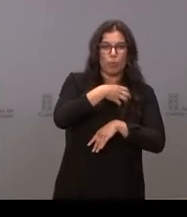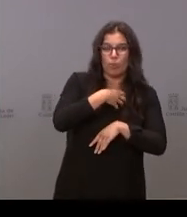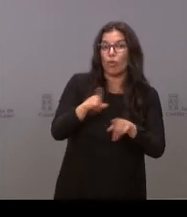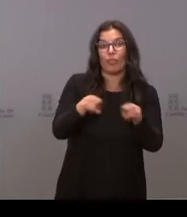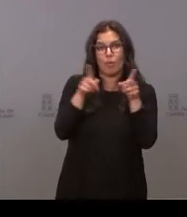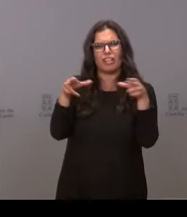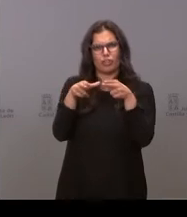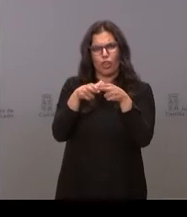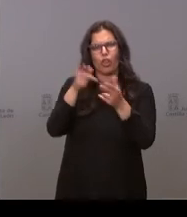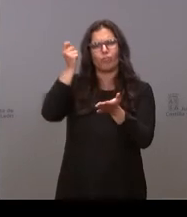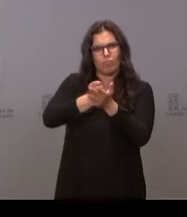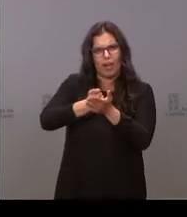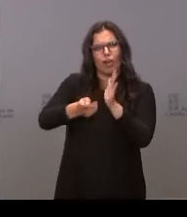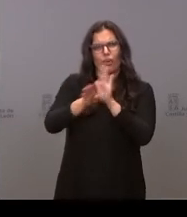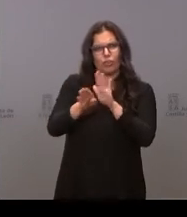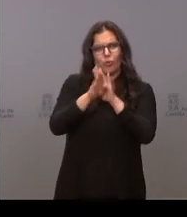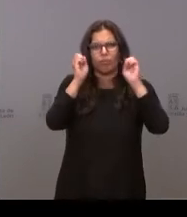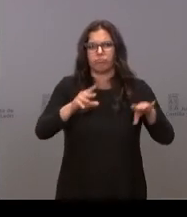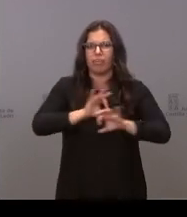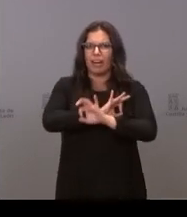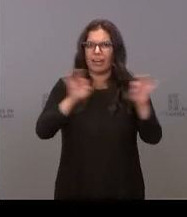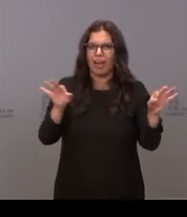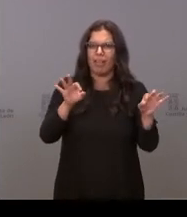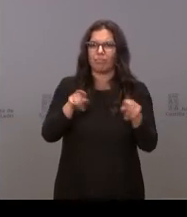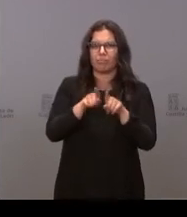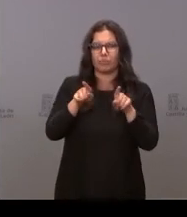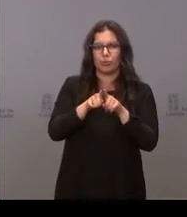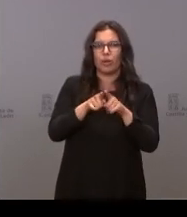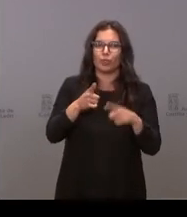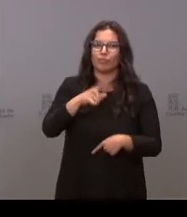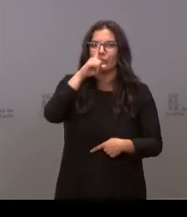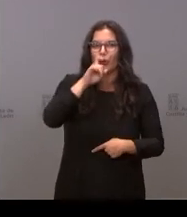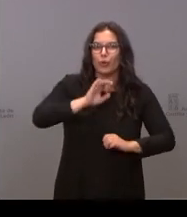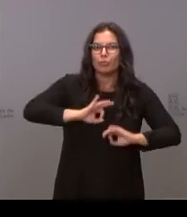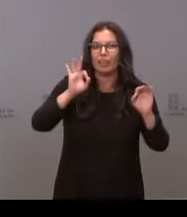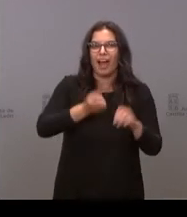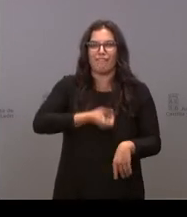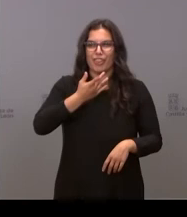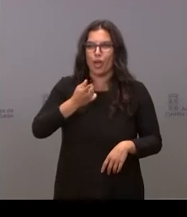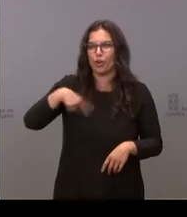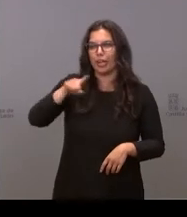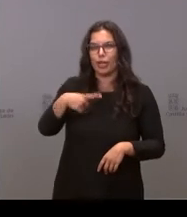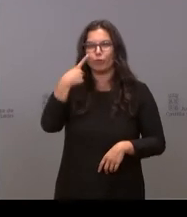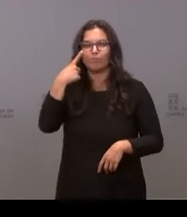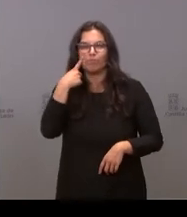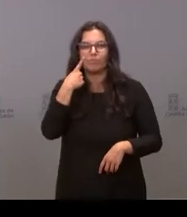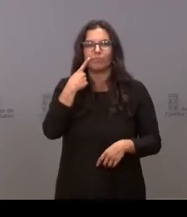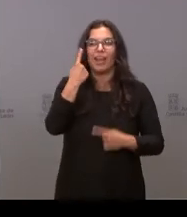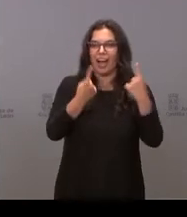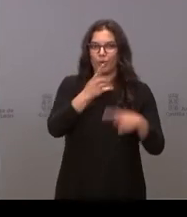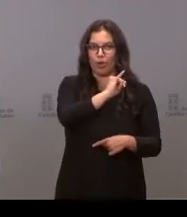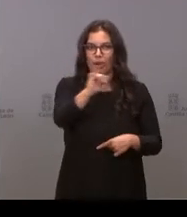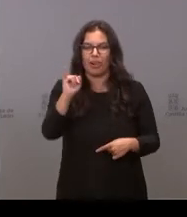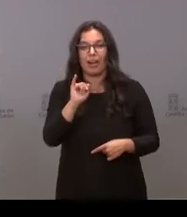todo, ¿no? Yo creo que hay que hacer un recuerdo especial a esa afición de 10 que os ha seguido. Algunos están aquí